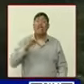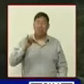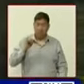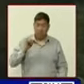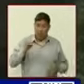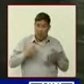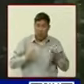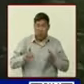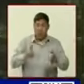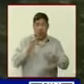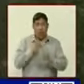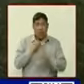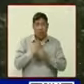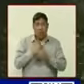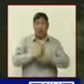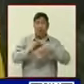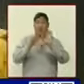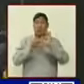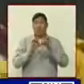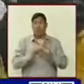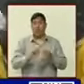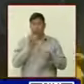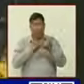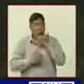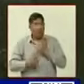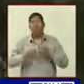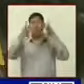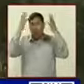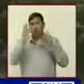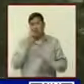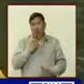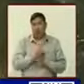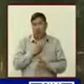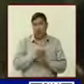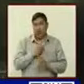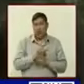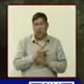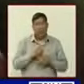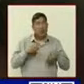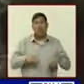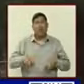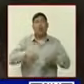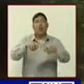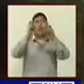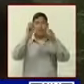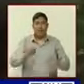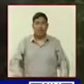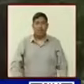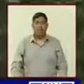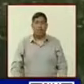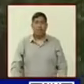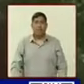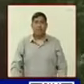Yanacachi-Unduabi, donde se realizan trabajos para restablecer la transitabilidad. Tenga mucho cuidado si usted tiene que viajar a esta zona.